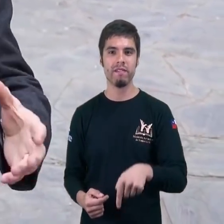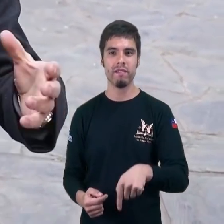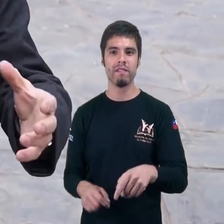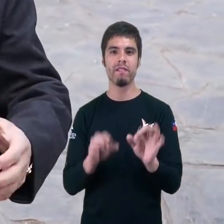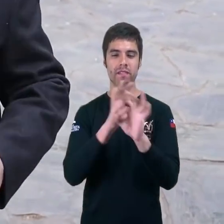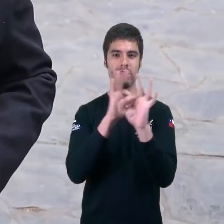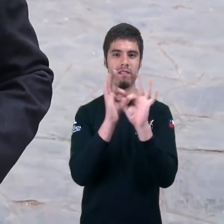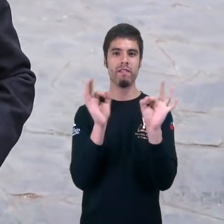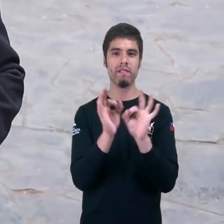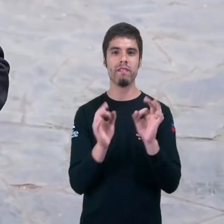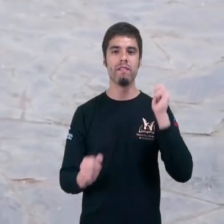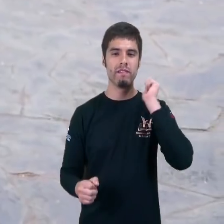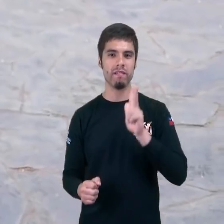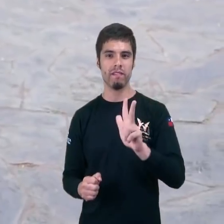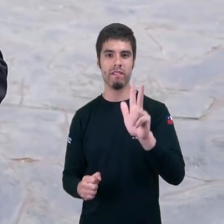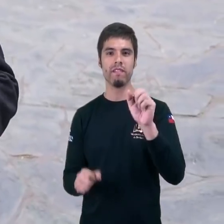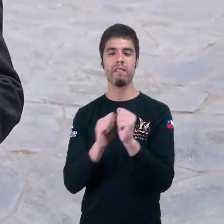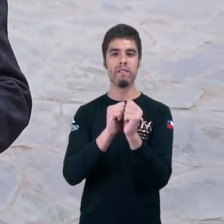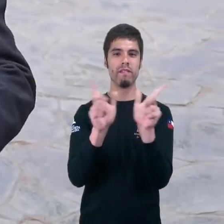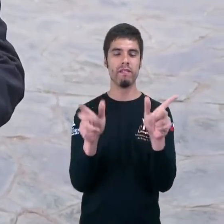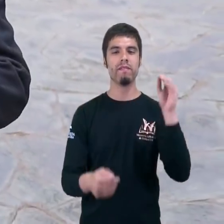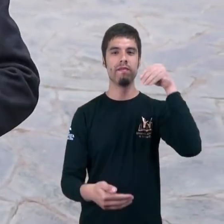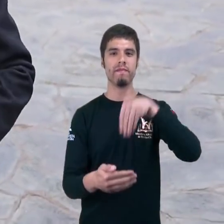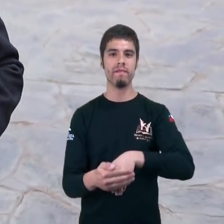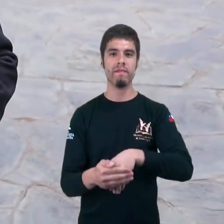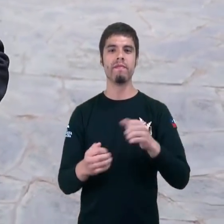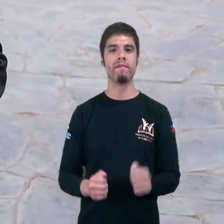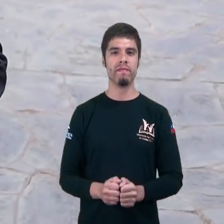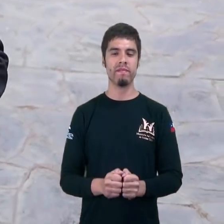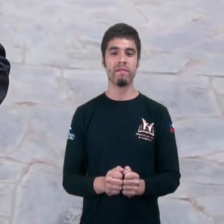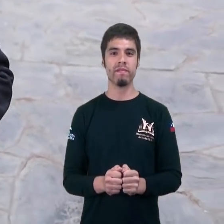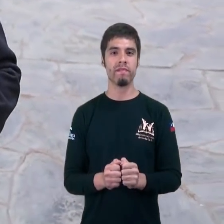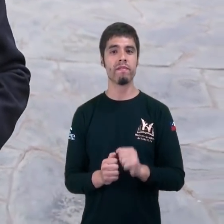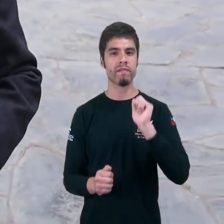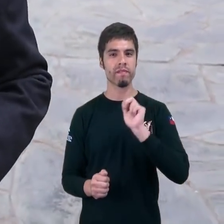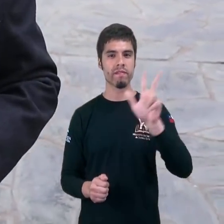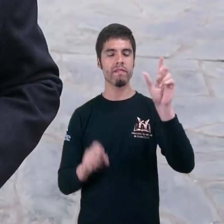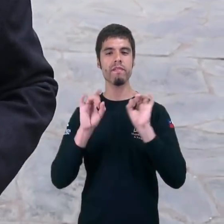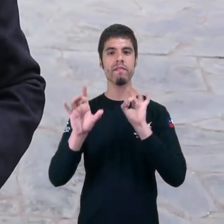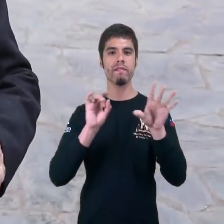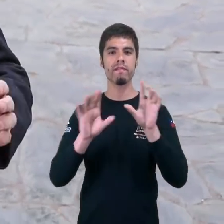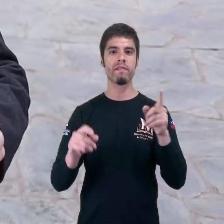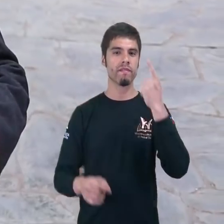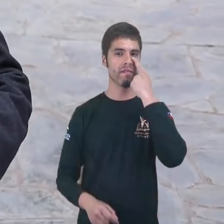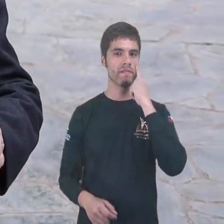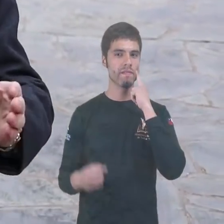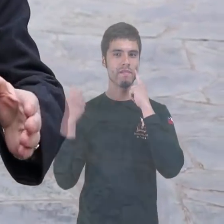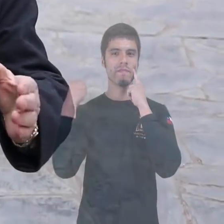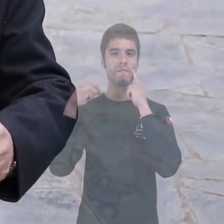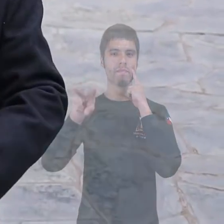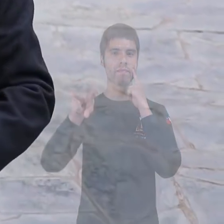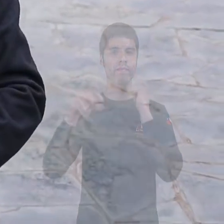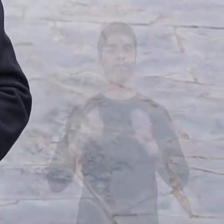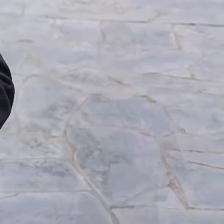momento especial de adoración a través de los diezmos y las ofrendas. Dios los bendiga. Probad